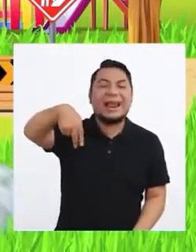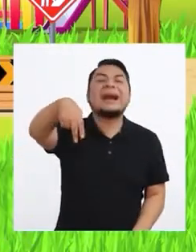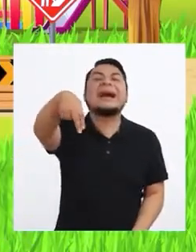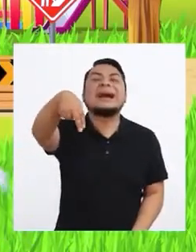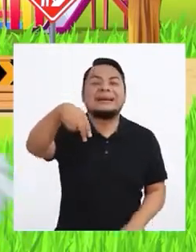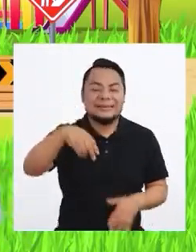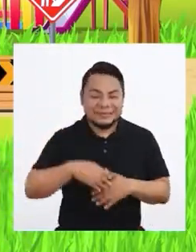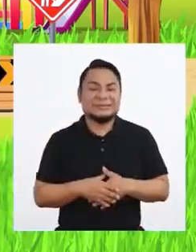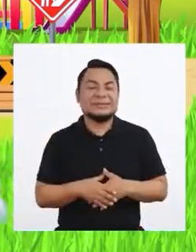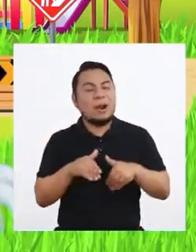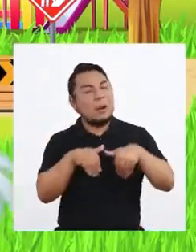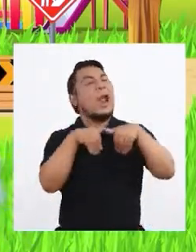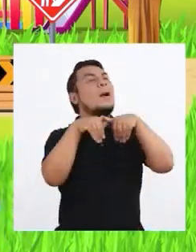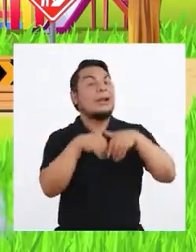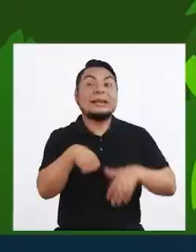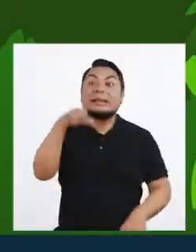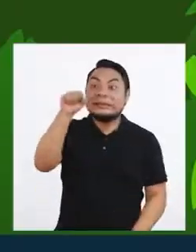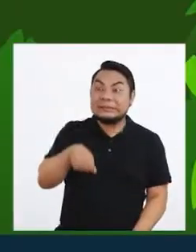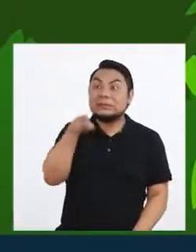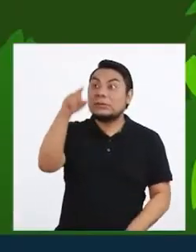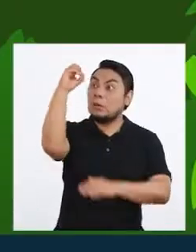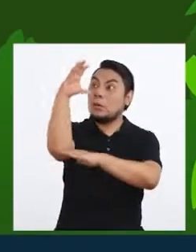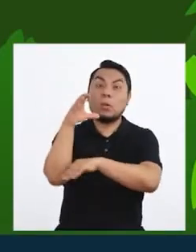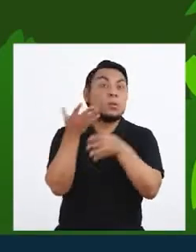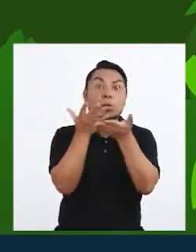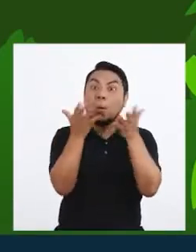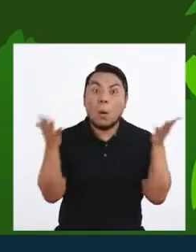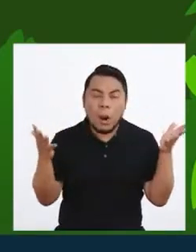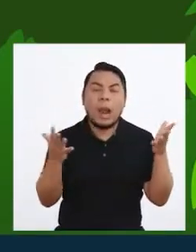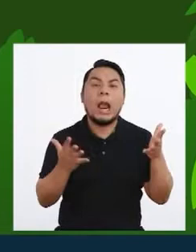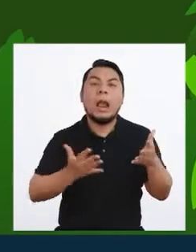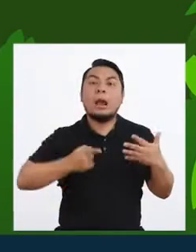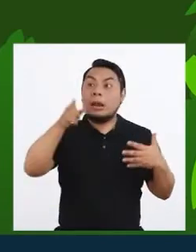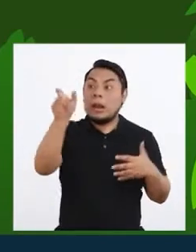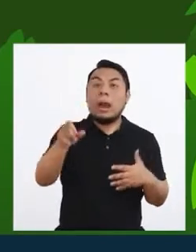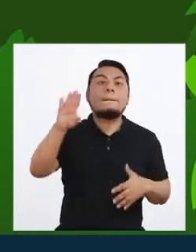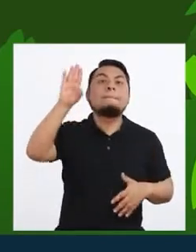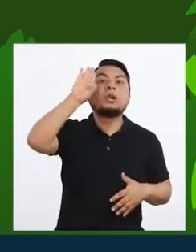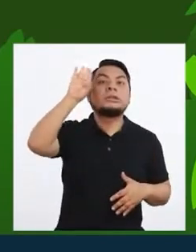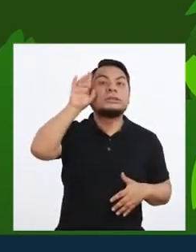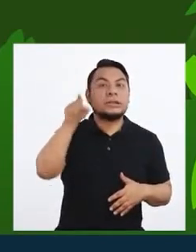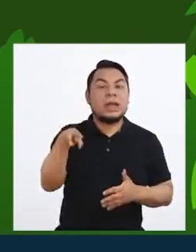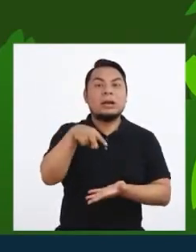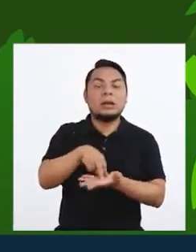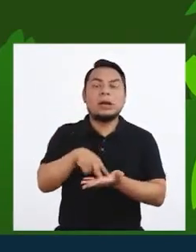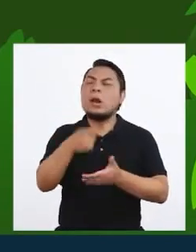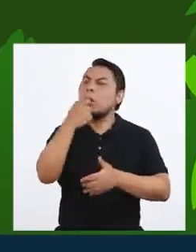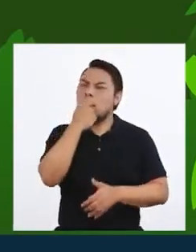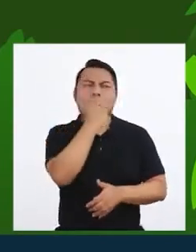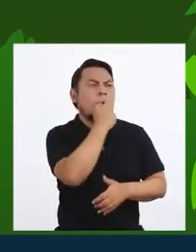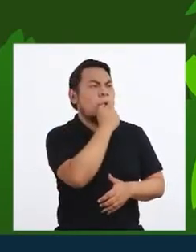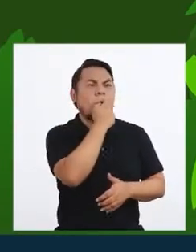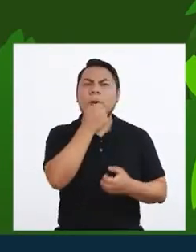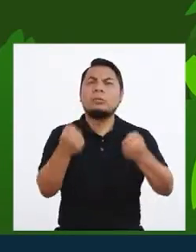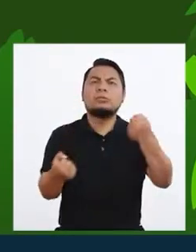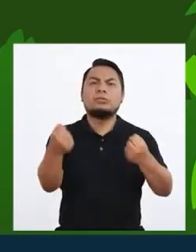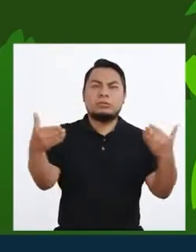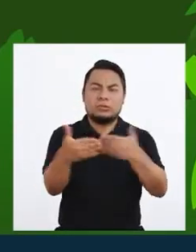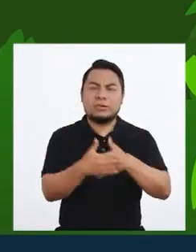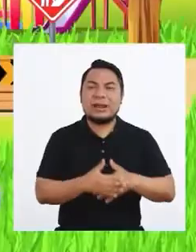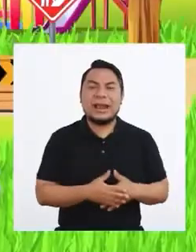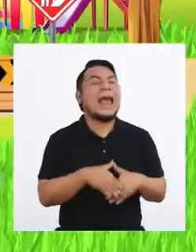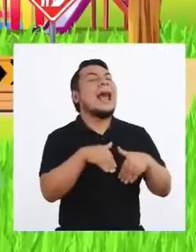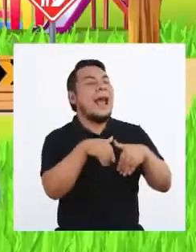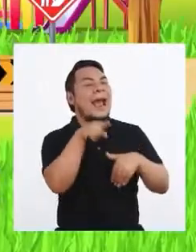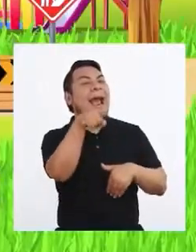podemos avanzar. Y si no hay semáforos, están los señores policías para ordenar el